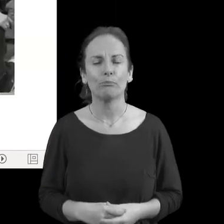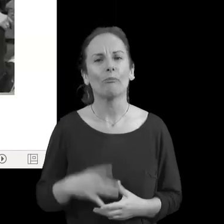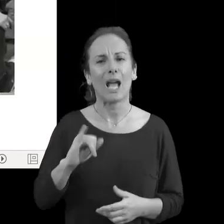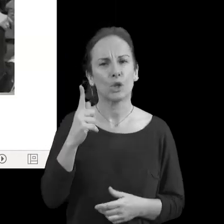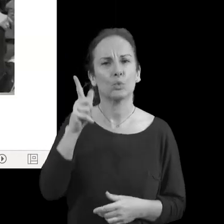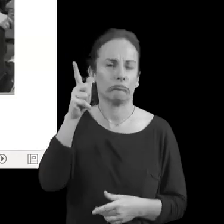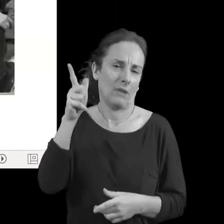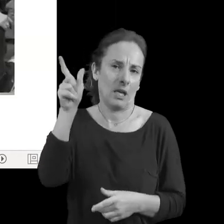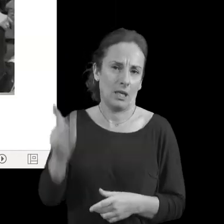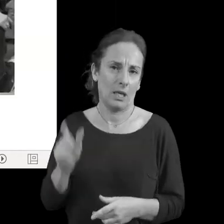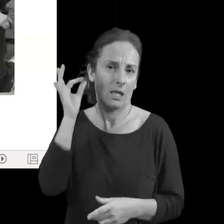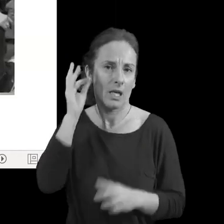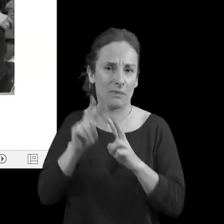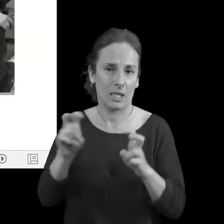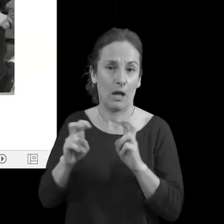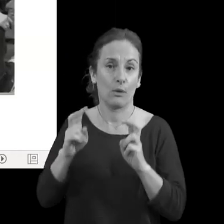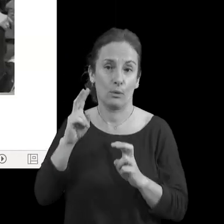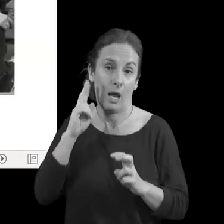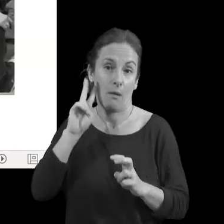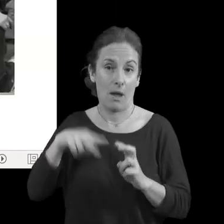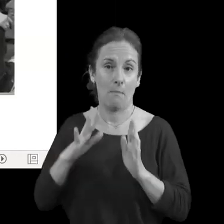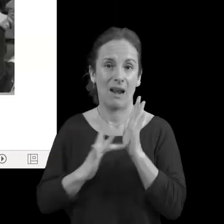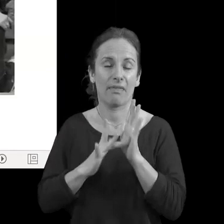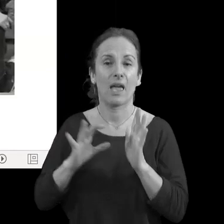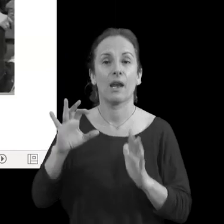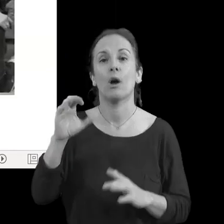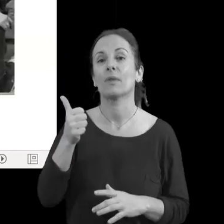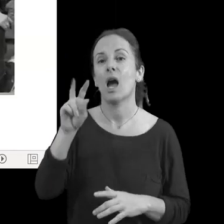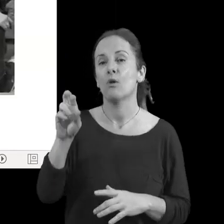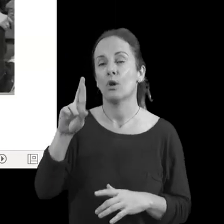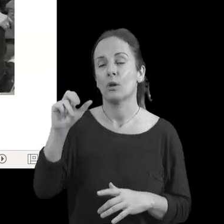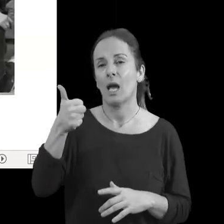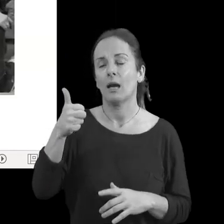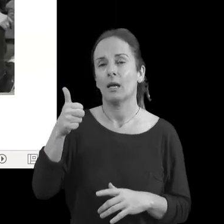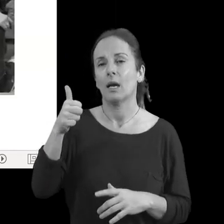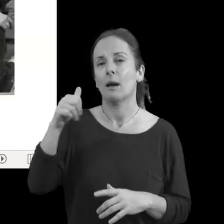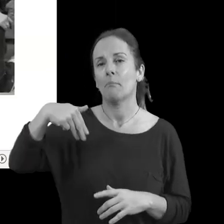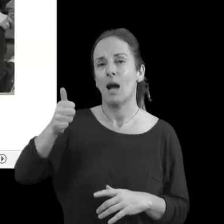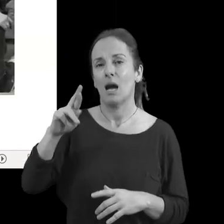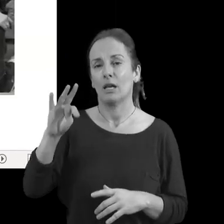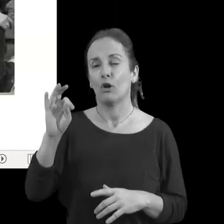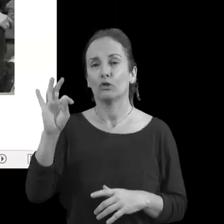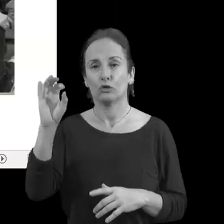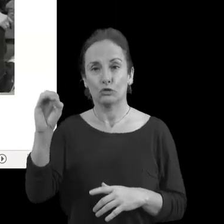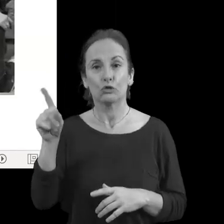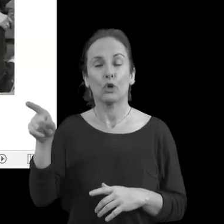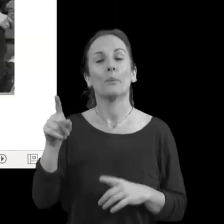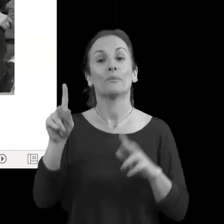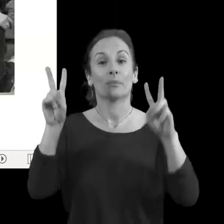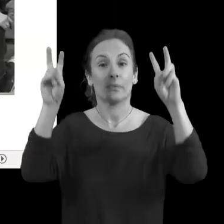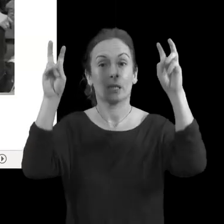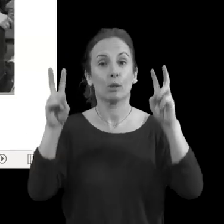investigadora valenciana, Olga Maroto, que recientemente incluimos en una compilación que os traigo aquí, que se titula Fiestas,